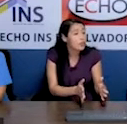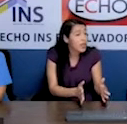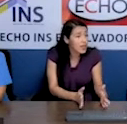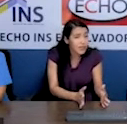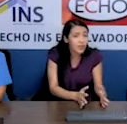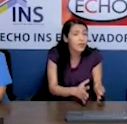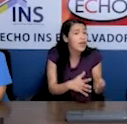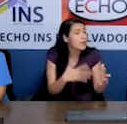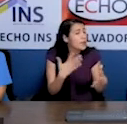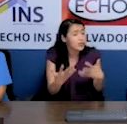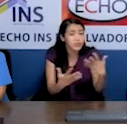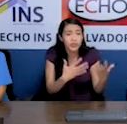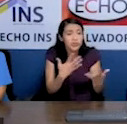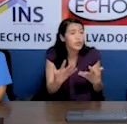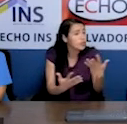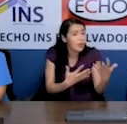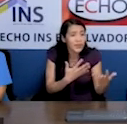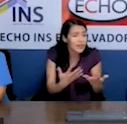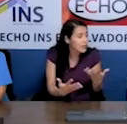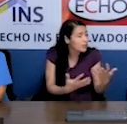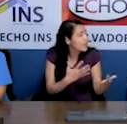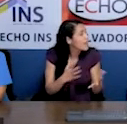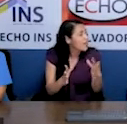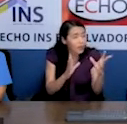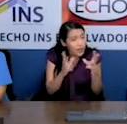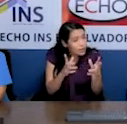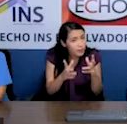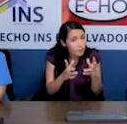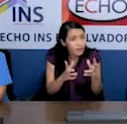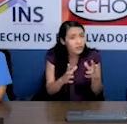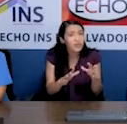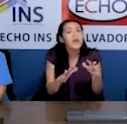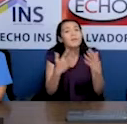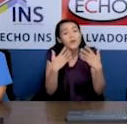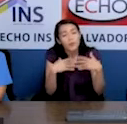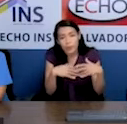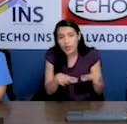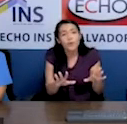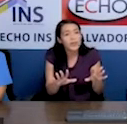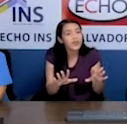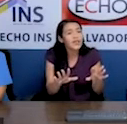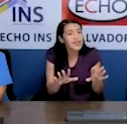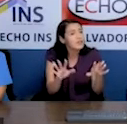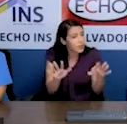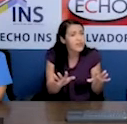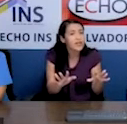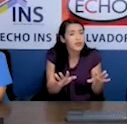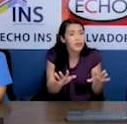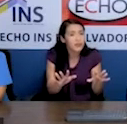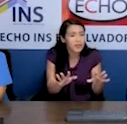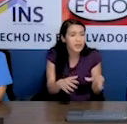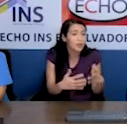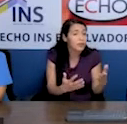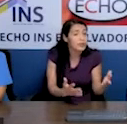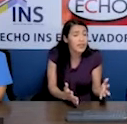analgesia, diurético, que aunque los estudios son controvertidos, que no hay un impacto, por el momento las guías todavía